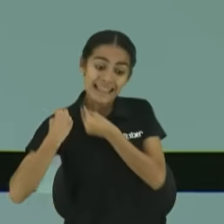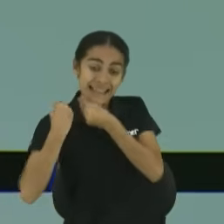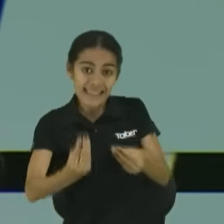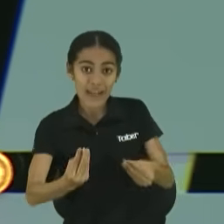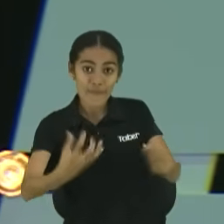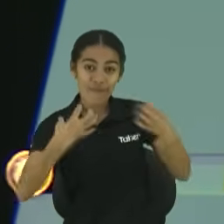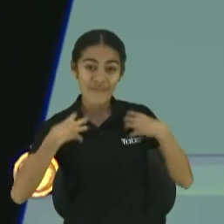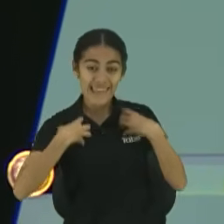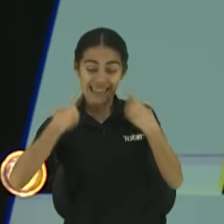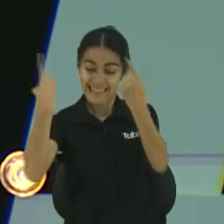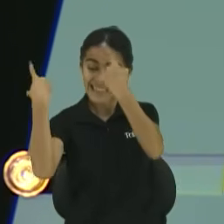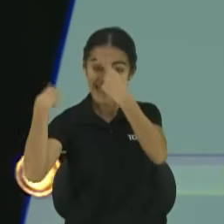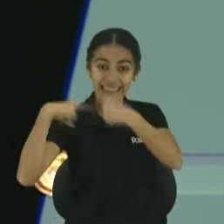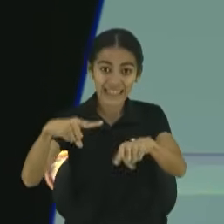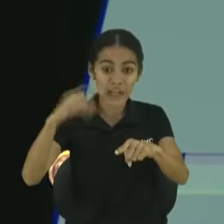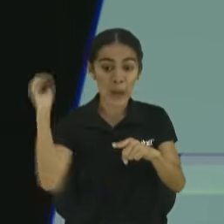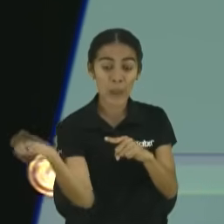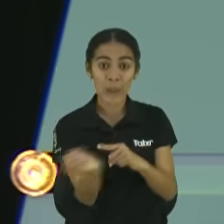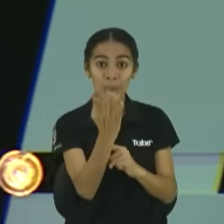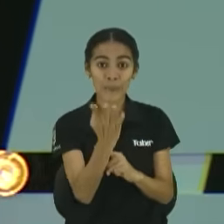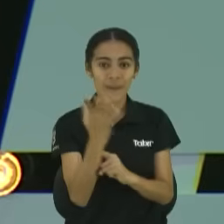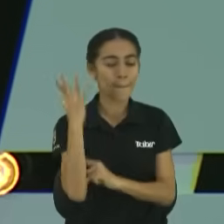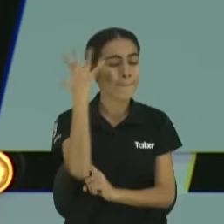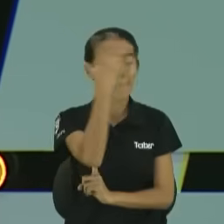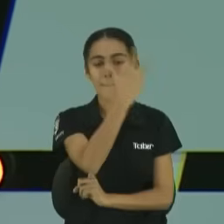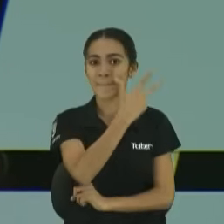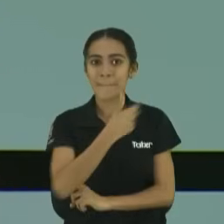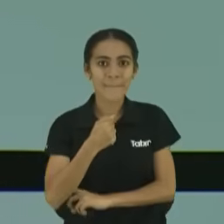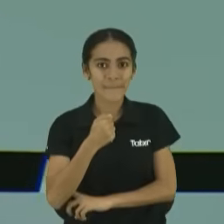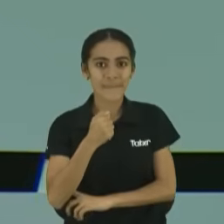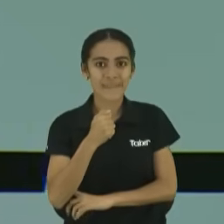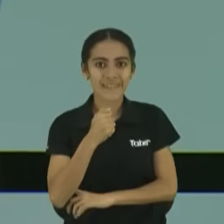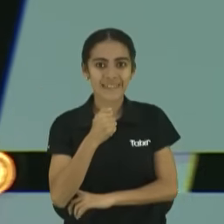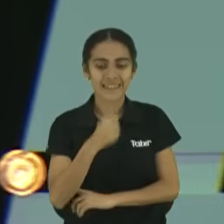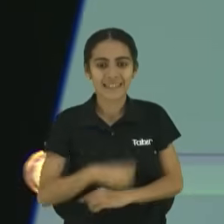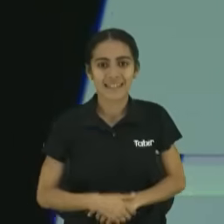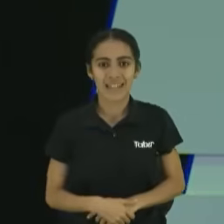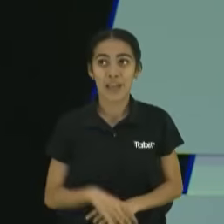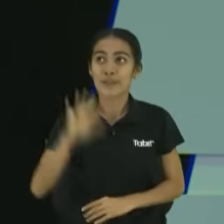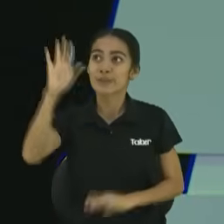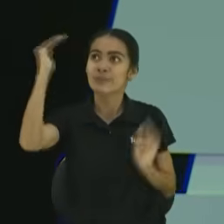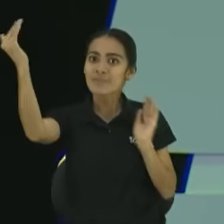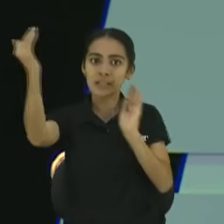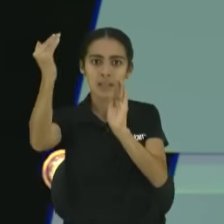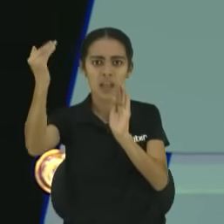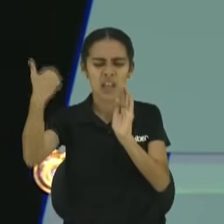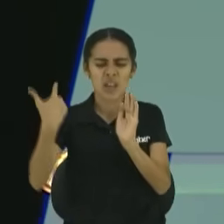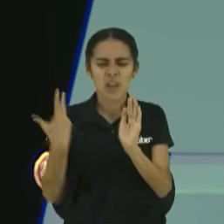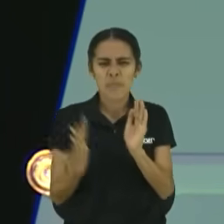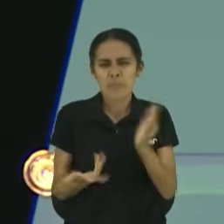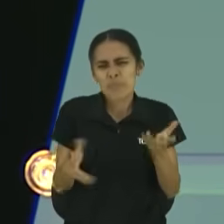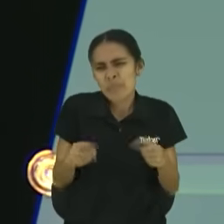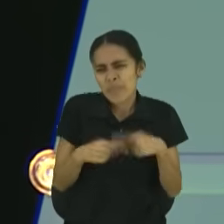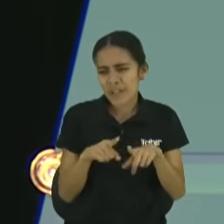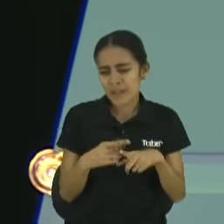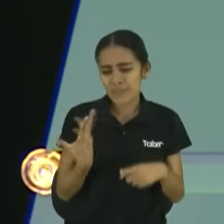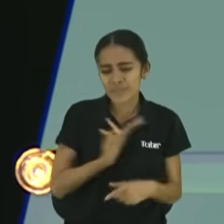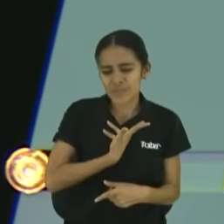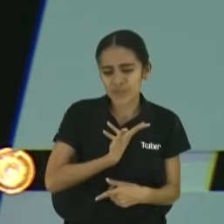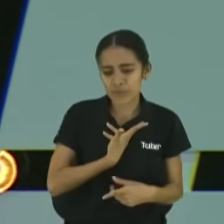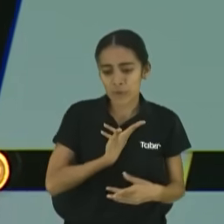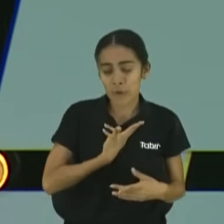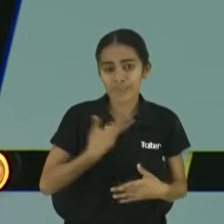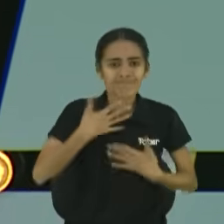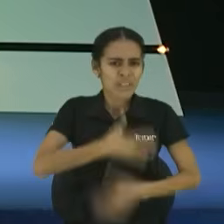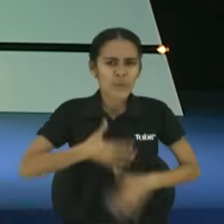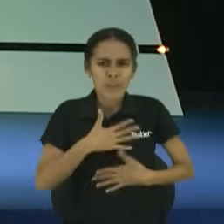una vida eterna, una vida maravillosa en su presencia. Pero ¿por qué no la estoy disfrutando, pastor? Porque no has